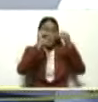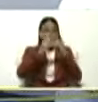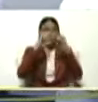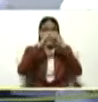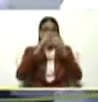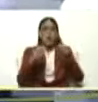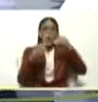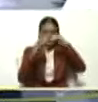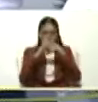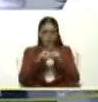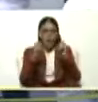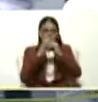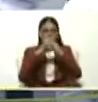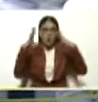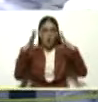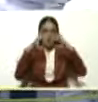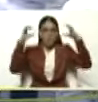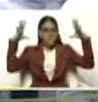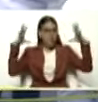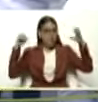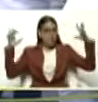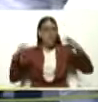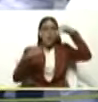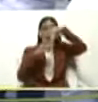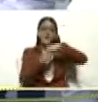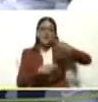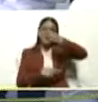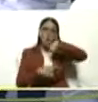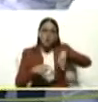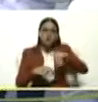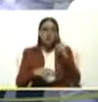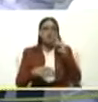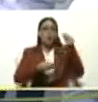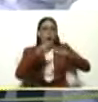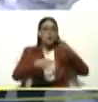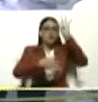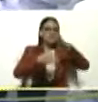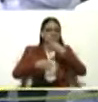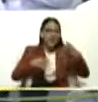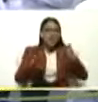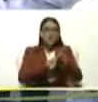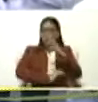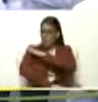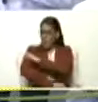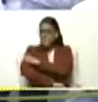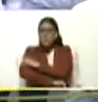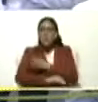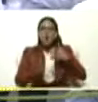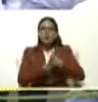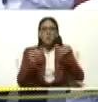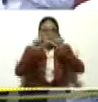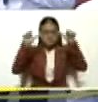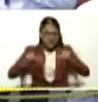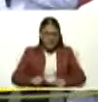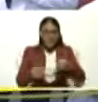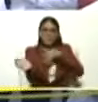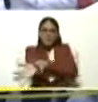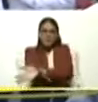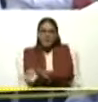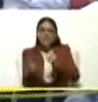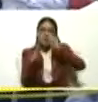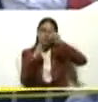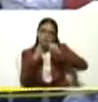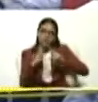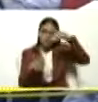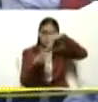las moléculas forman una célula. Y de esta manera los tejidos, los órganos y todos los sistemas. Así es como funcionamos